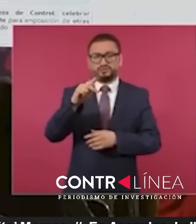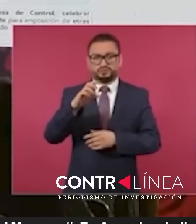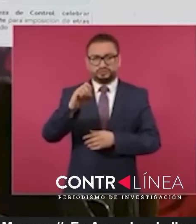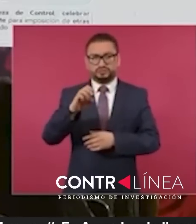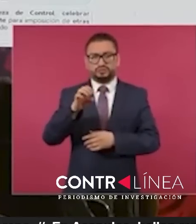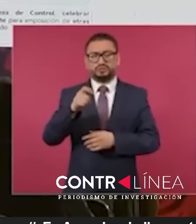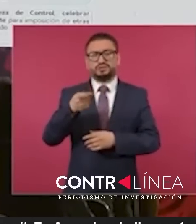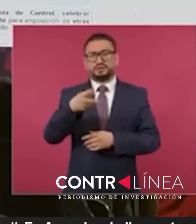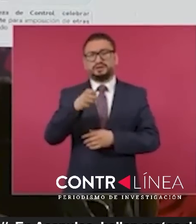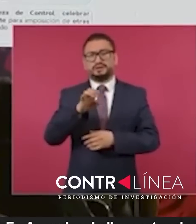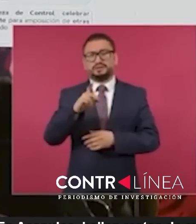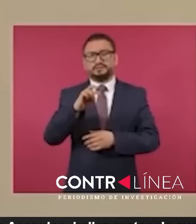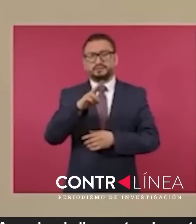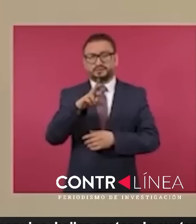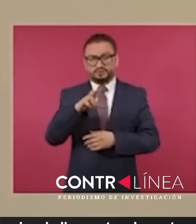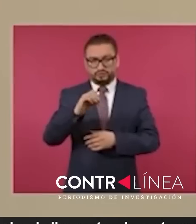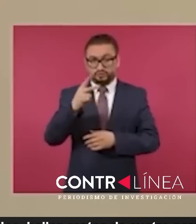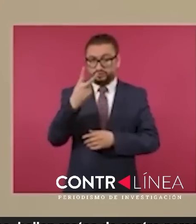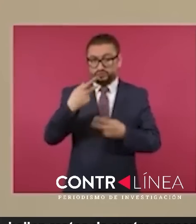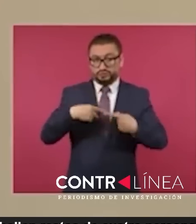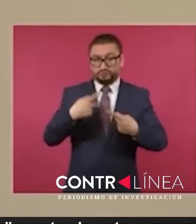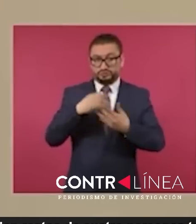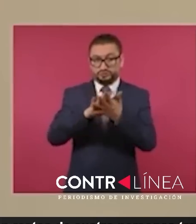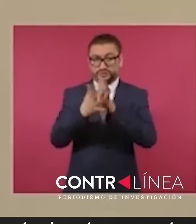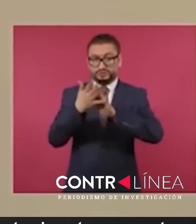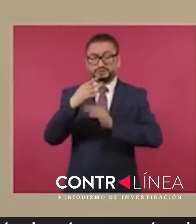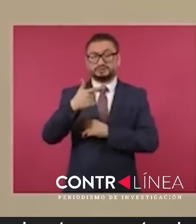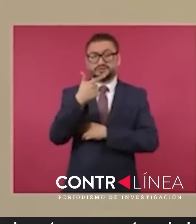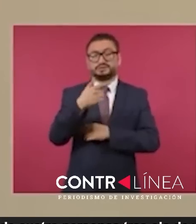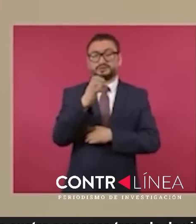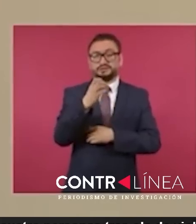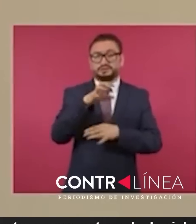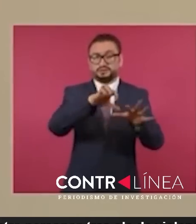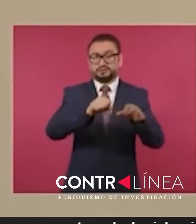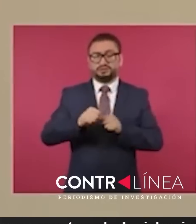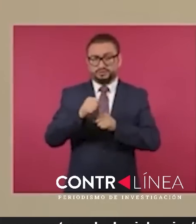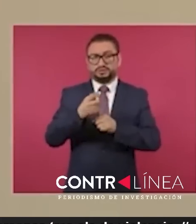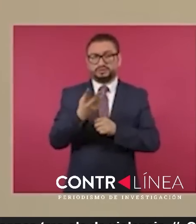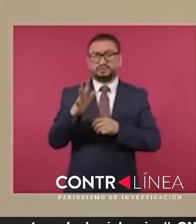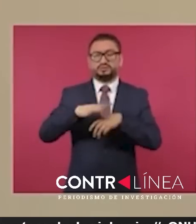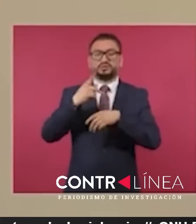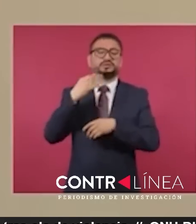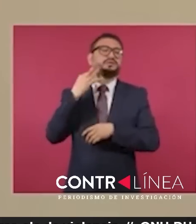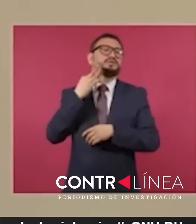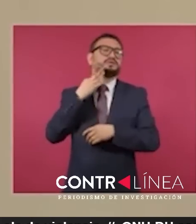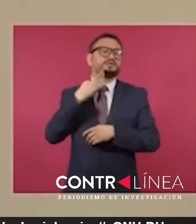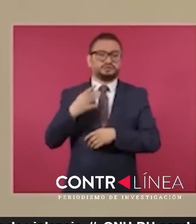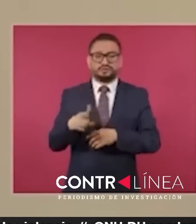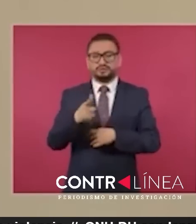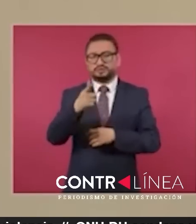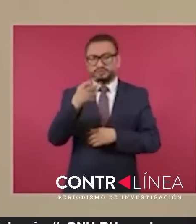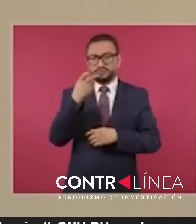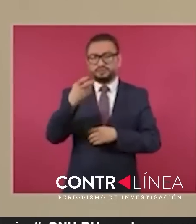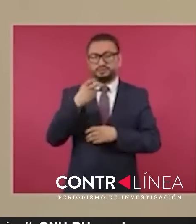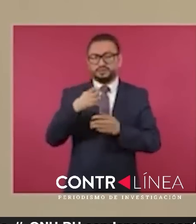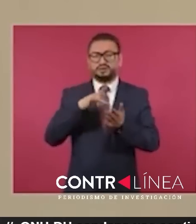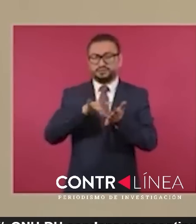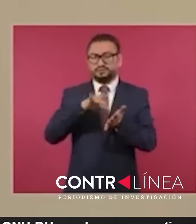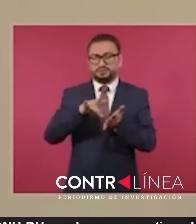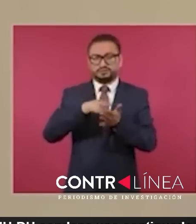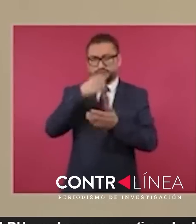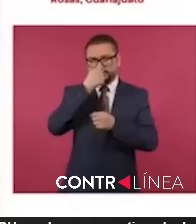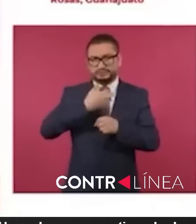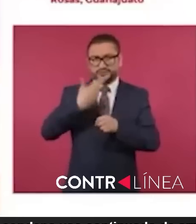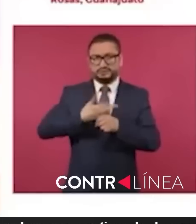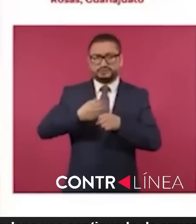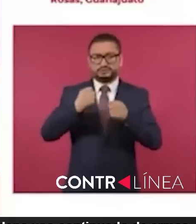más. Ellos fueron detenidos el 7 de enero del 2024 por la Fiscalía de Guanajuato, con apoyo de la Secretaría